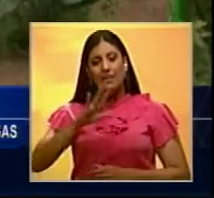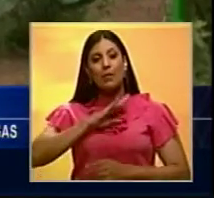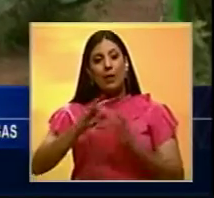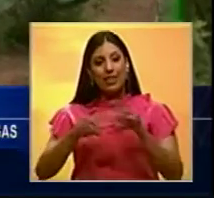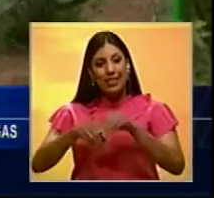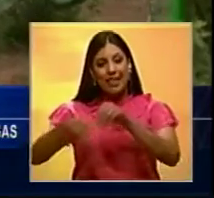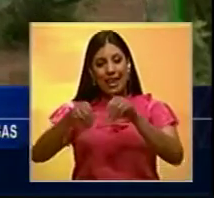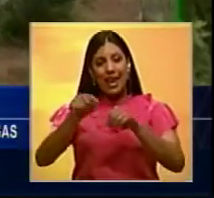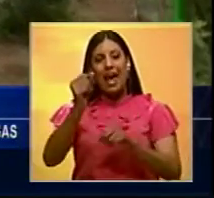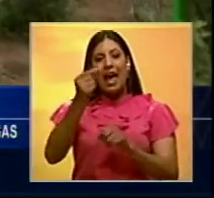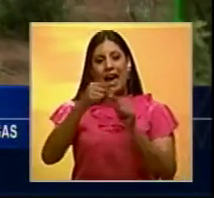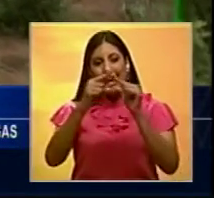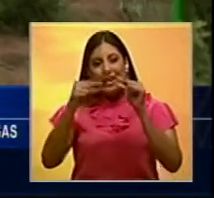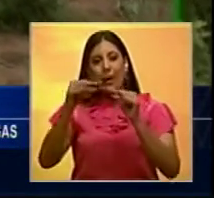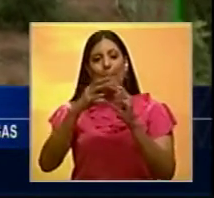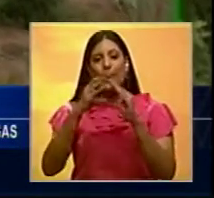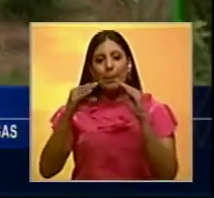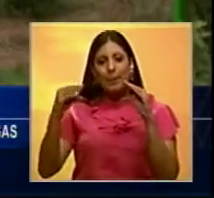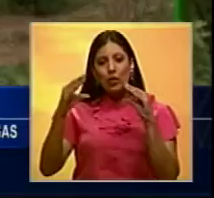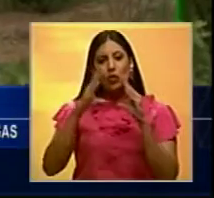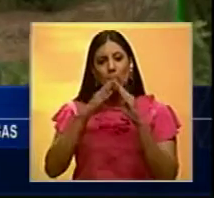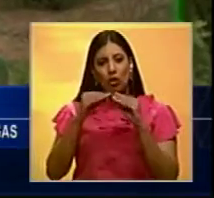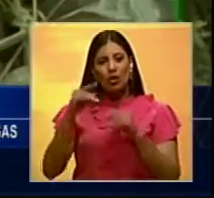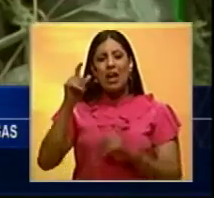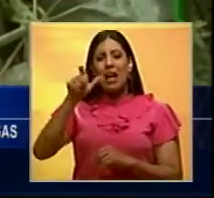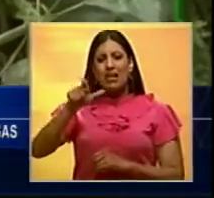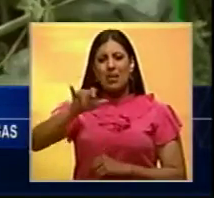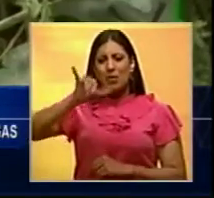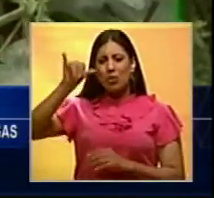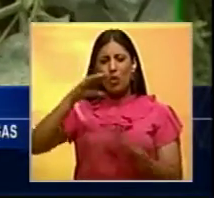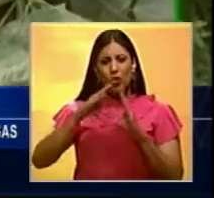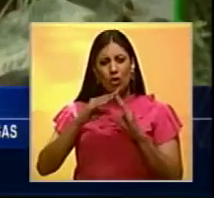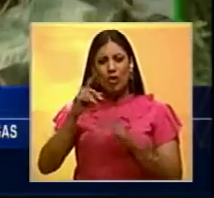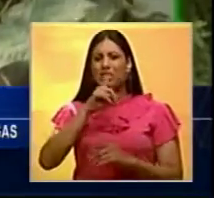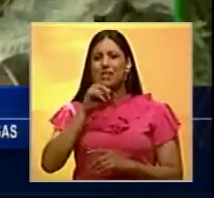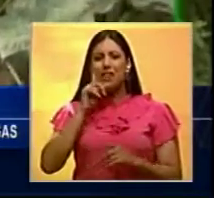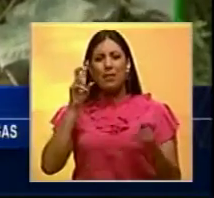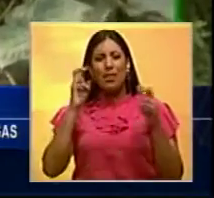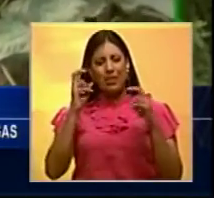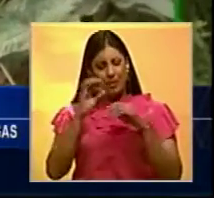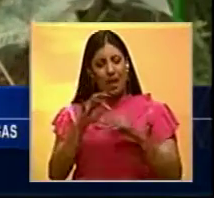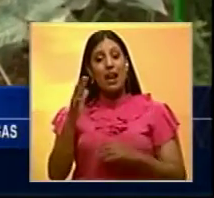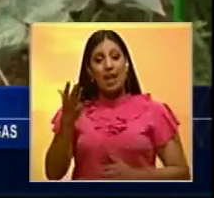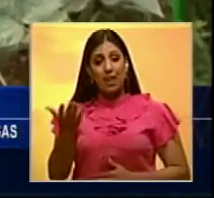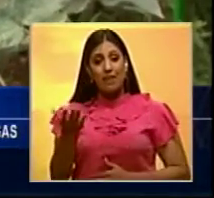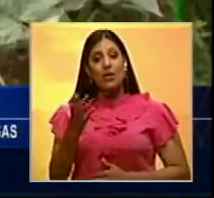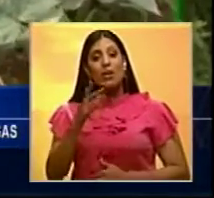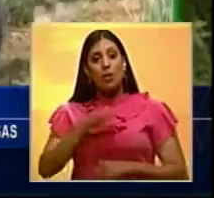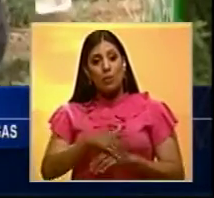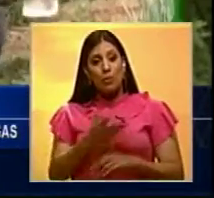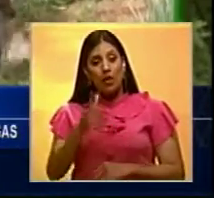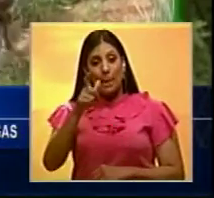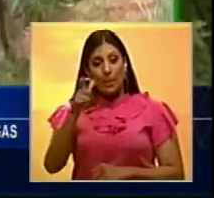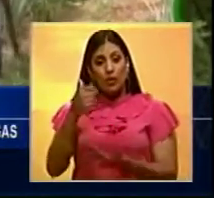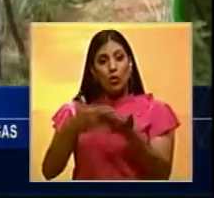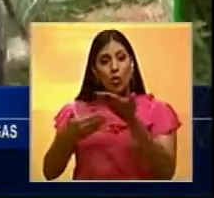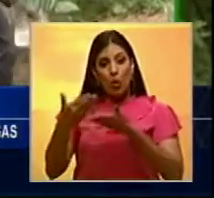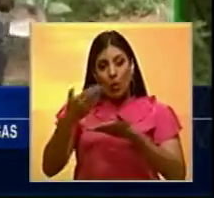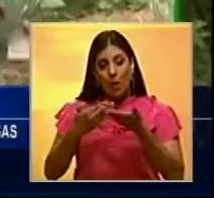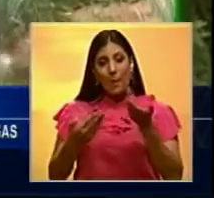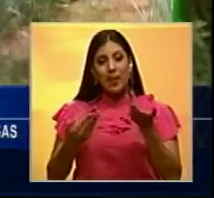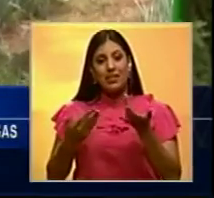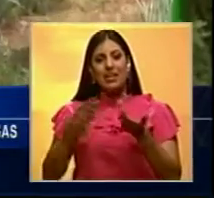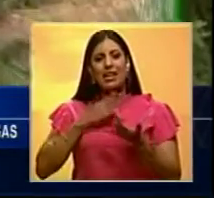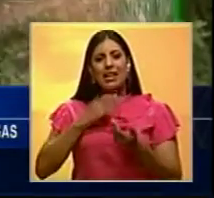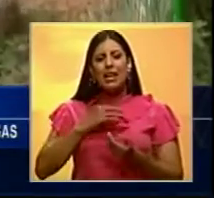la tierra, ají, pimentón. El tema de la especulación es un tema grave, porque resulta de que los comerciantes